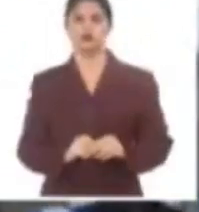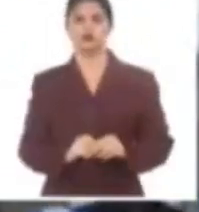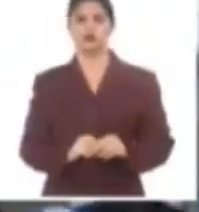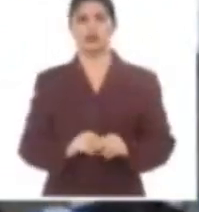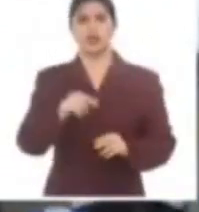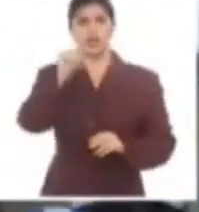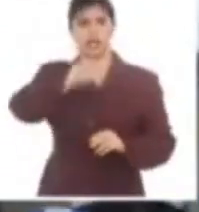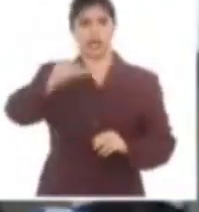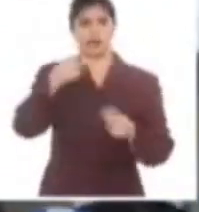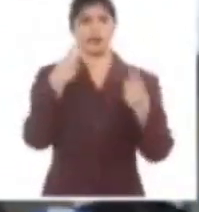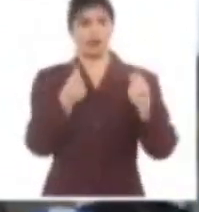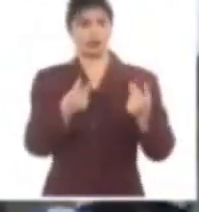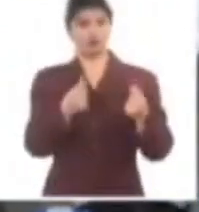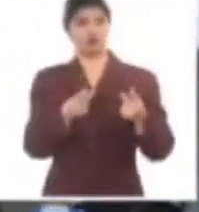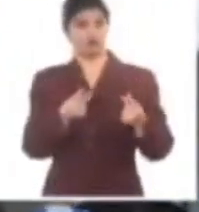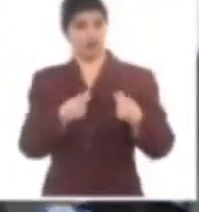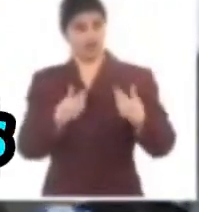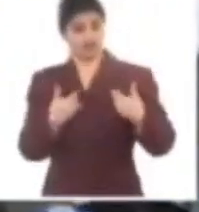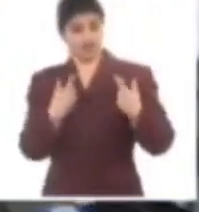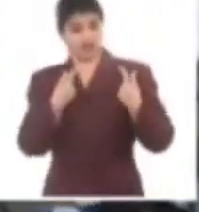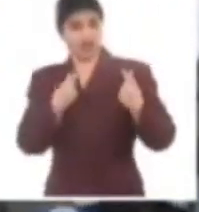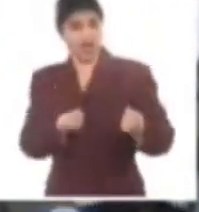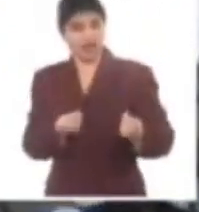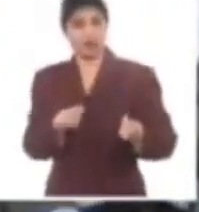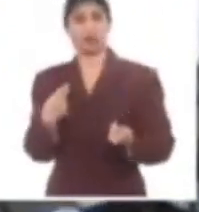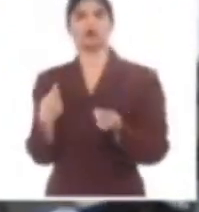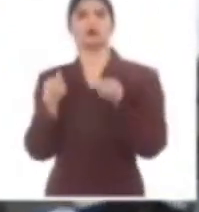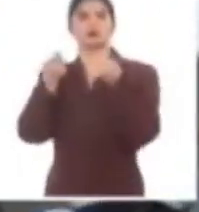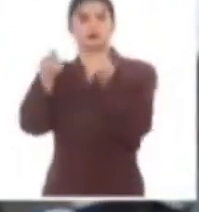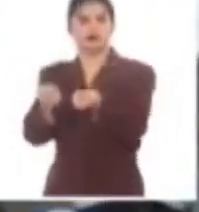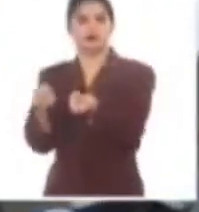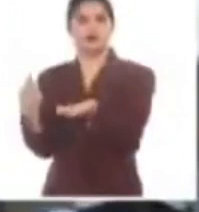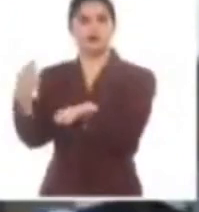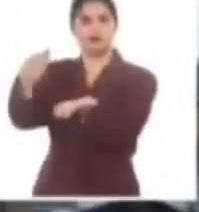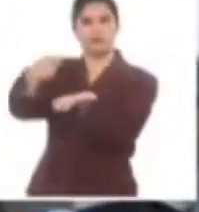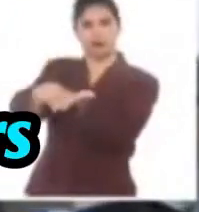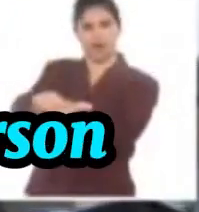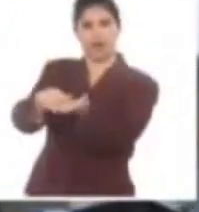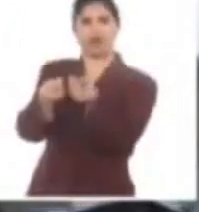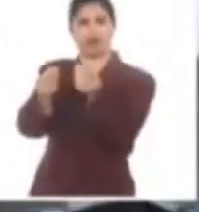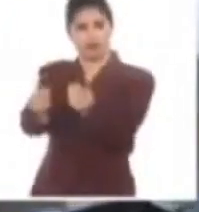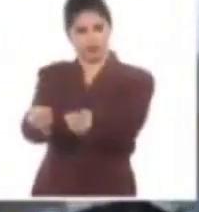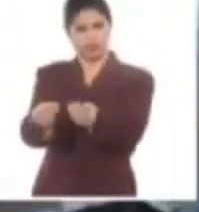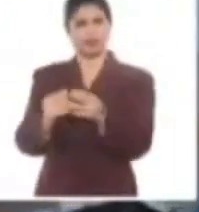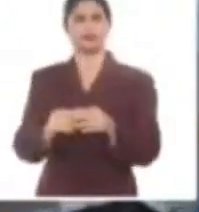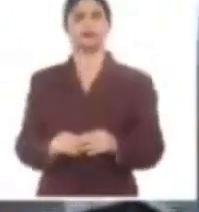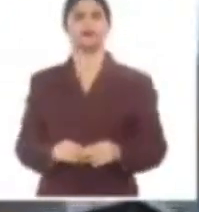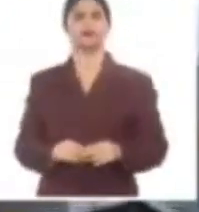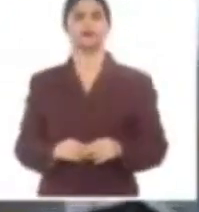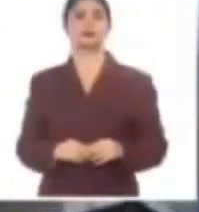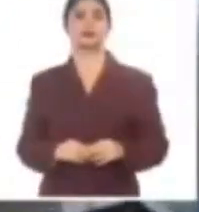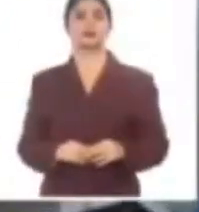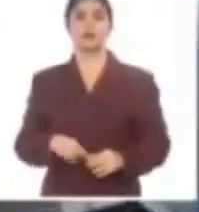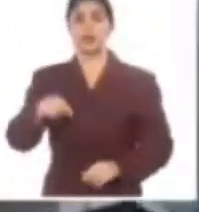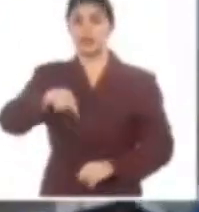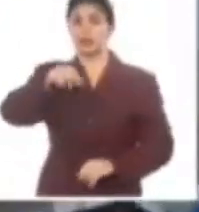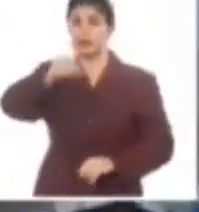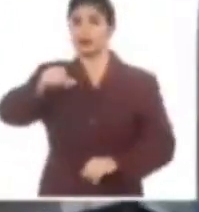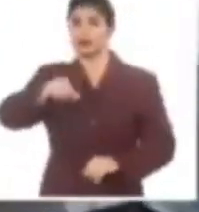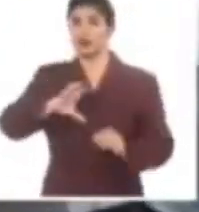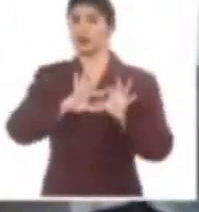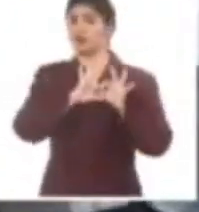paguen lo que valen, lo que cuestan las cosas, y que no sigamos subsidiando a esas personas. Y los que hoy tienen